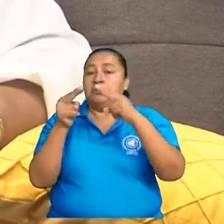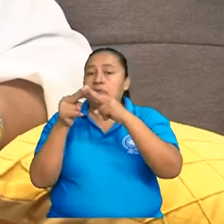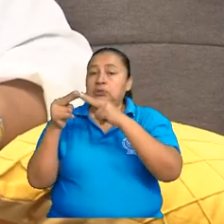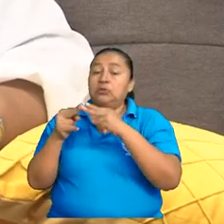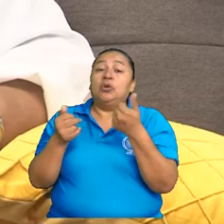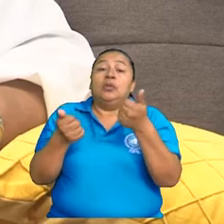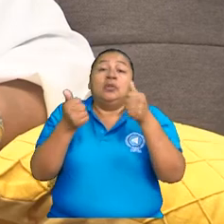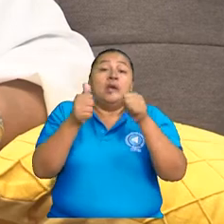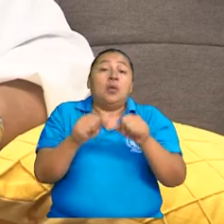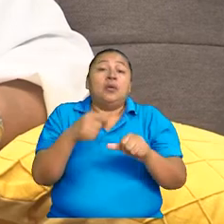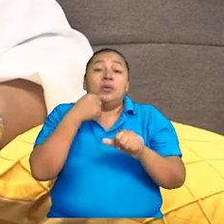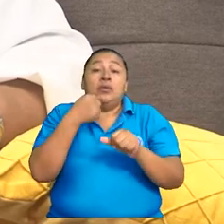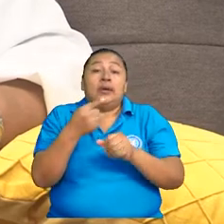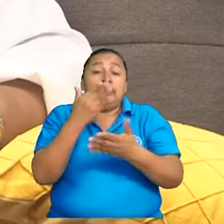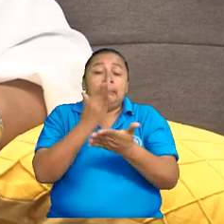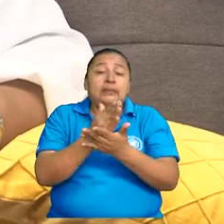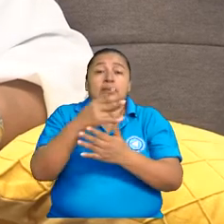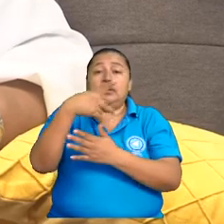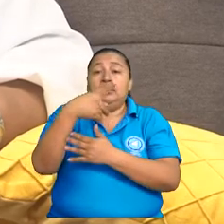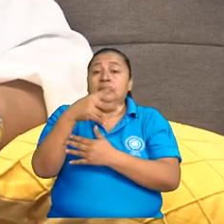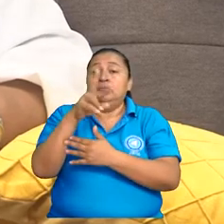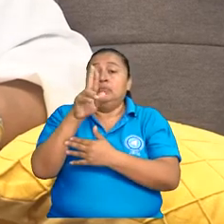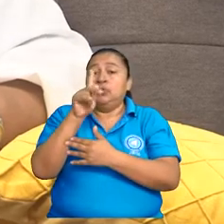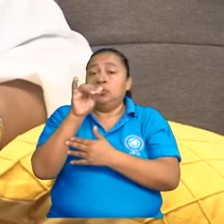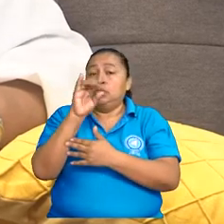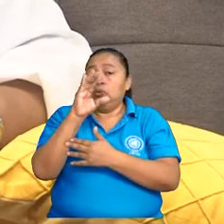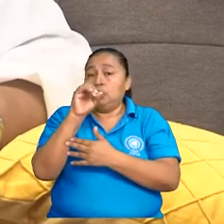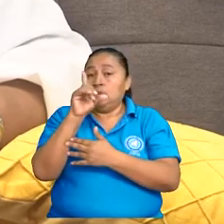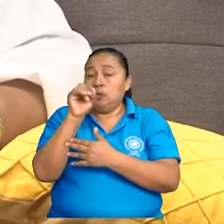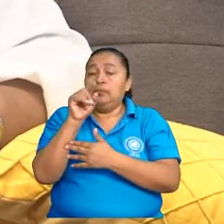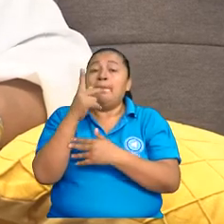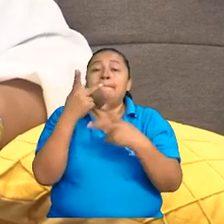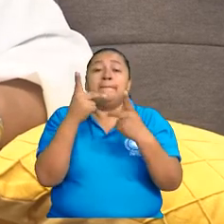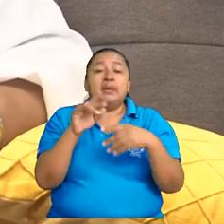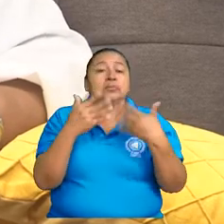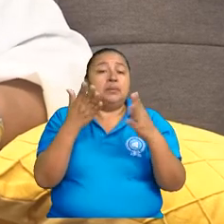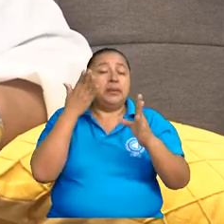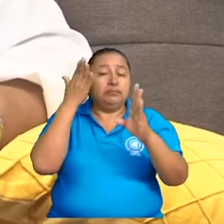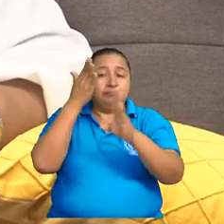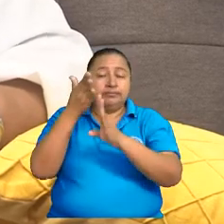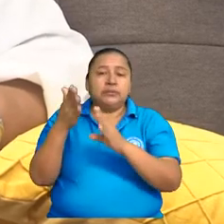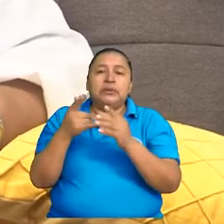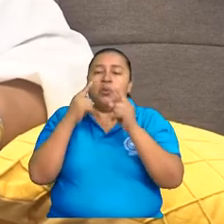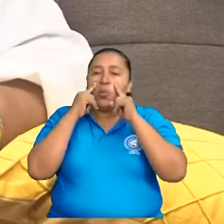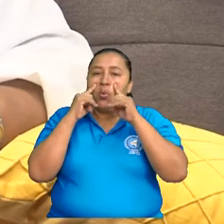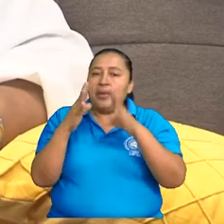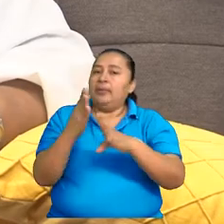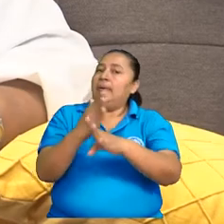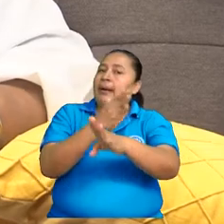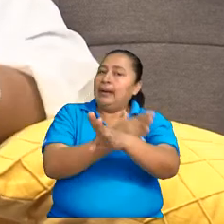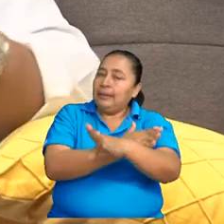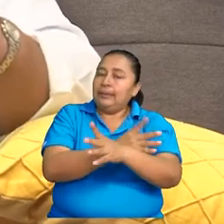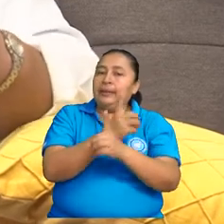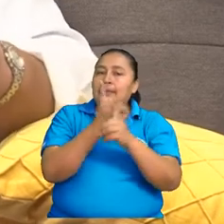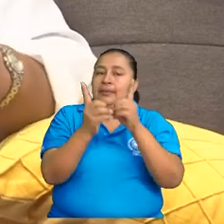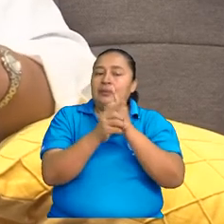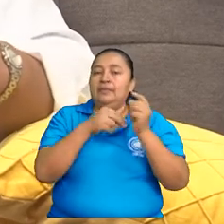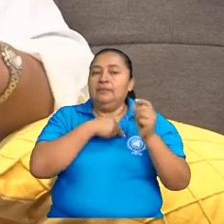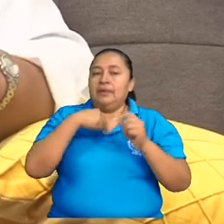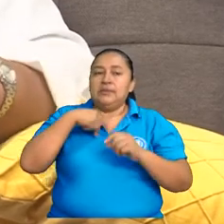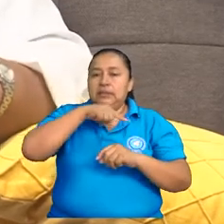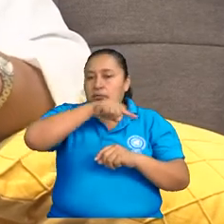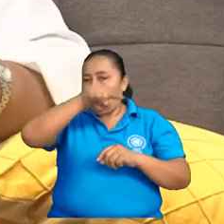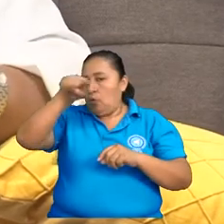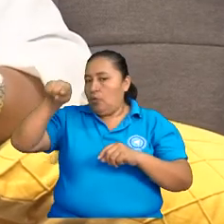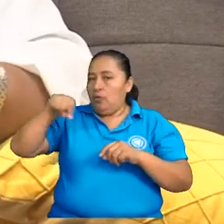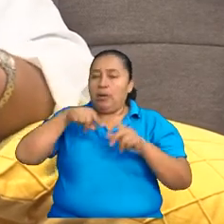establecido en nuestro protocolo. Y a la par siempre dando mucho énfasis a las medidas preventivas que debe desarrollar la población, porque conjuntamente